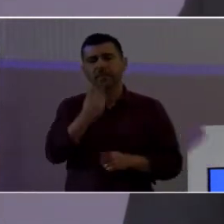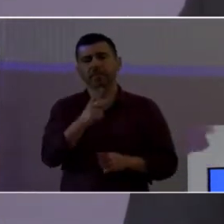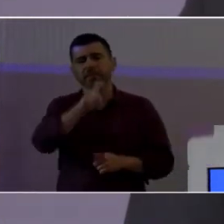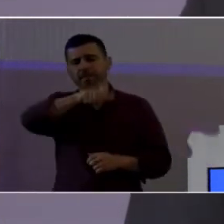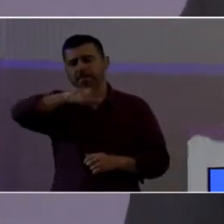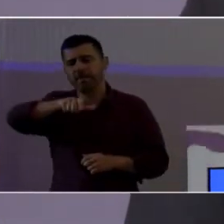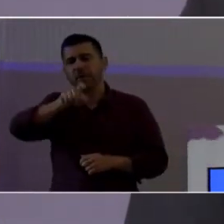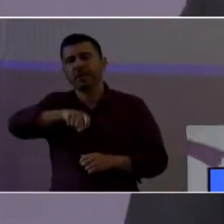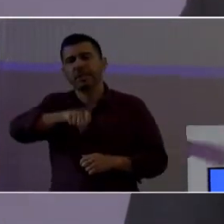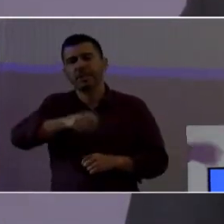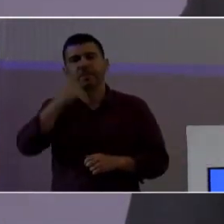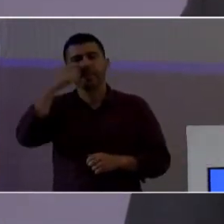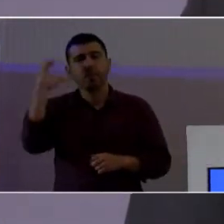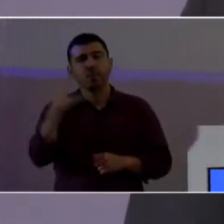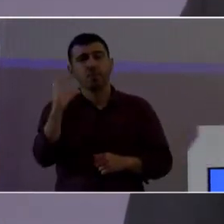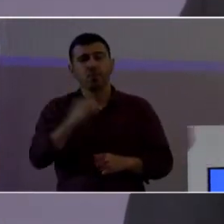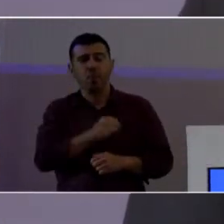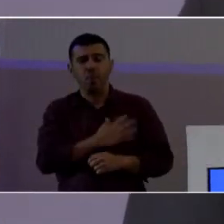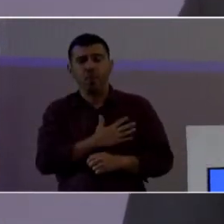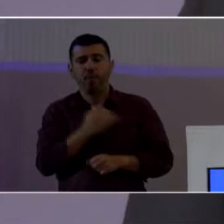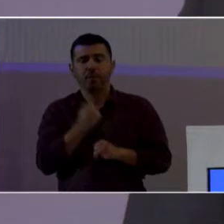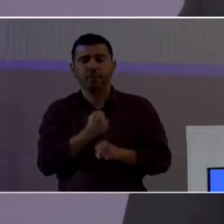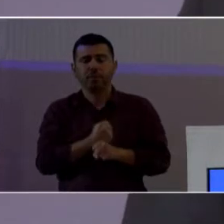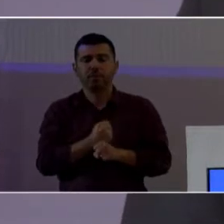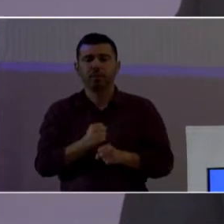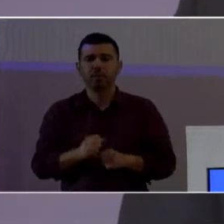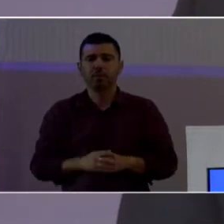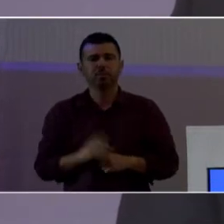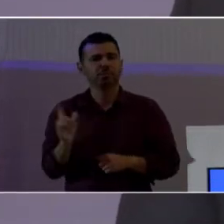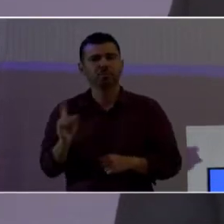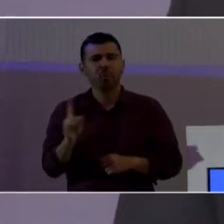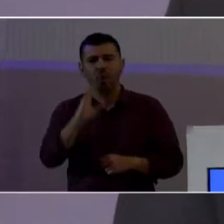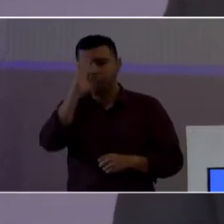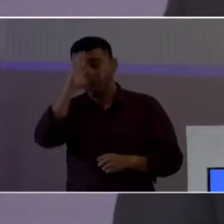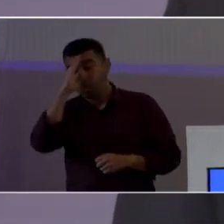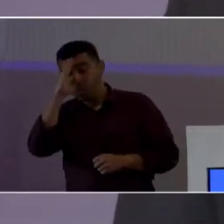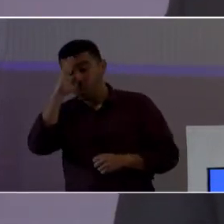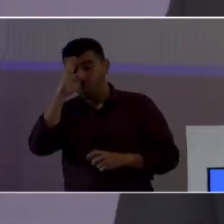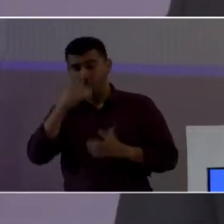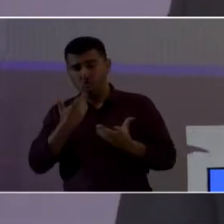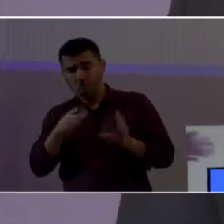una oportunidad de trabajo, no dudemos que